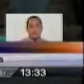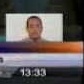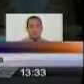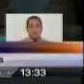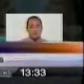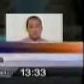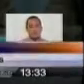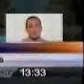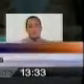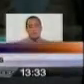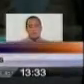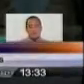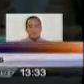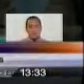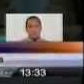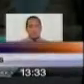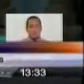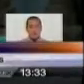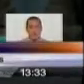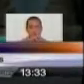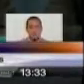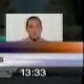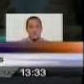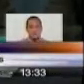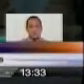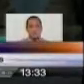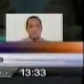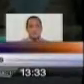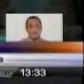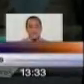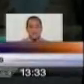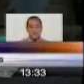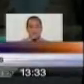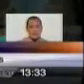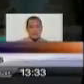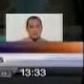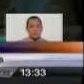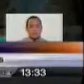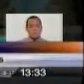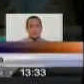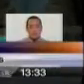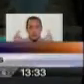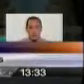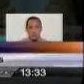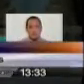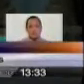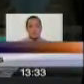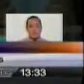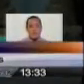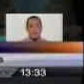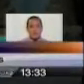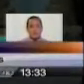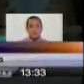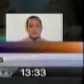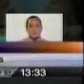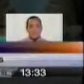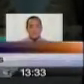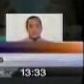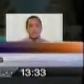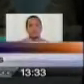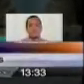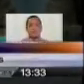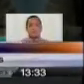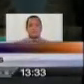partidos en este escenario para informarles de lo que veníamos haciendo y de las coordinaciones que estábamos realizando para poder